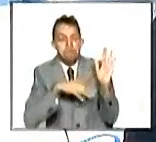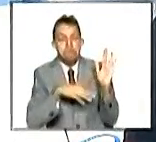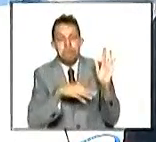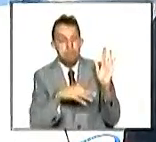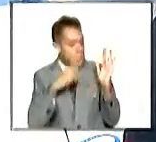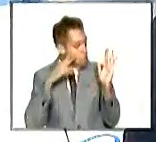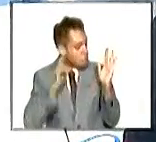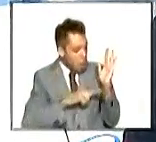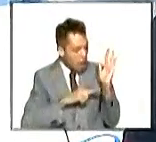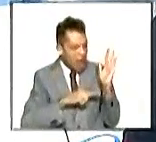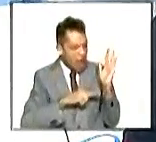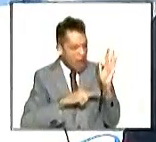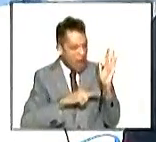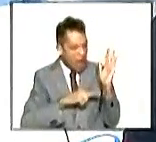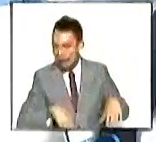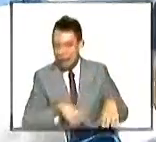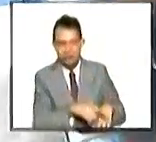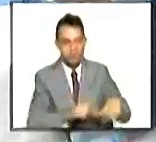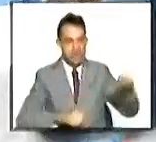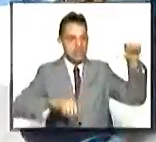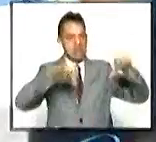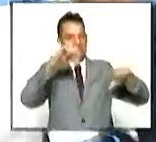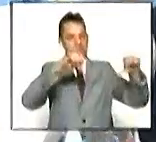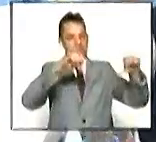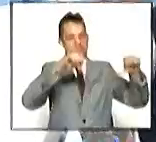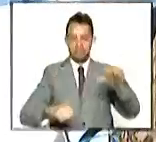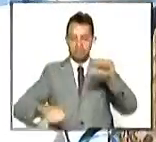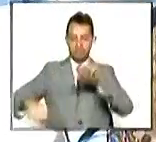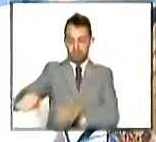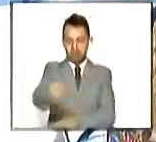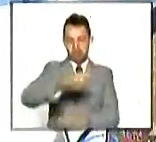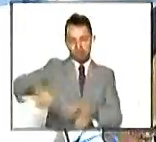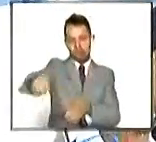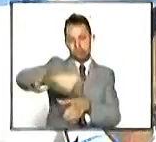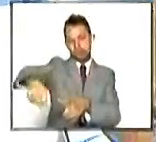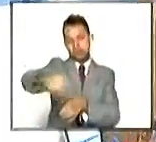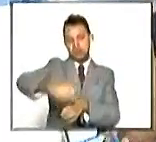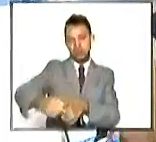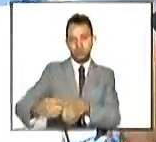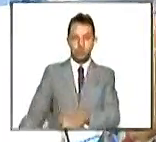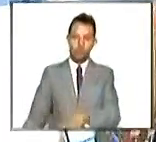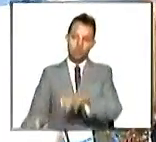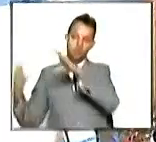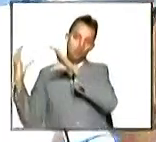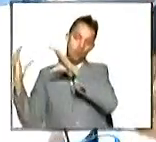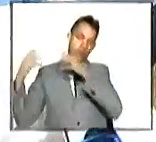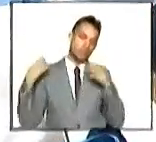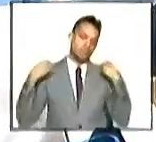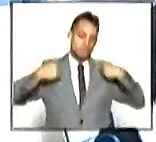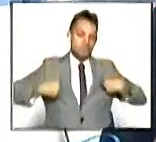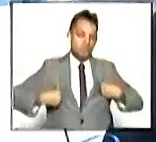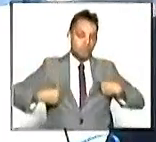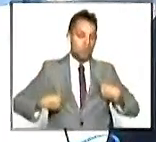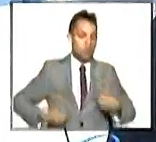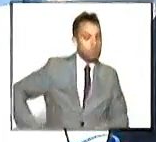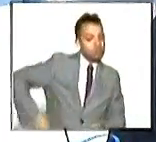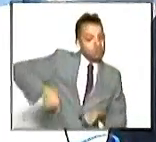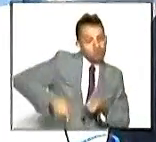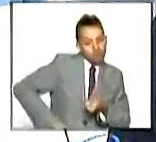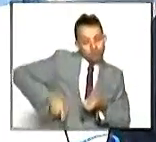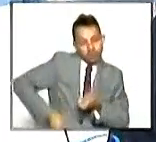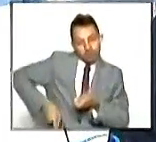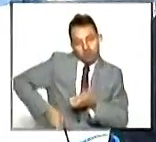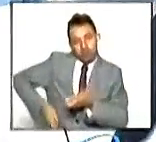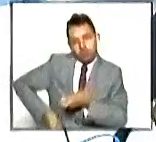lea. Y entonces venden todas esas químicas y ellos empiezan a utilizarlo y a utilizarlo. Esos son metales